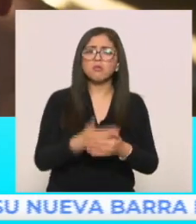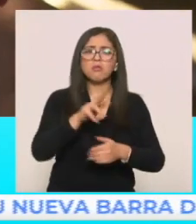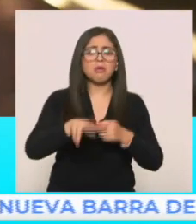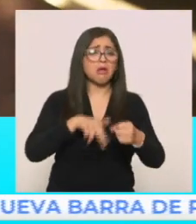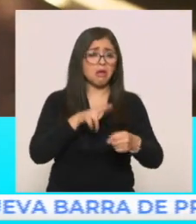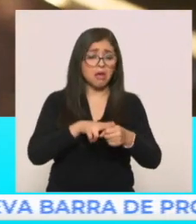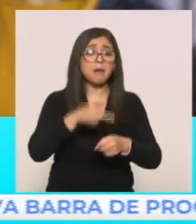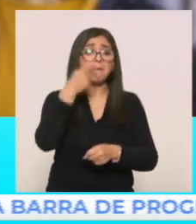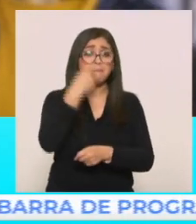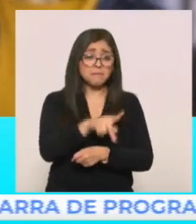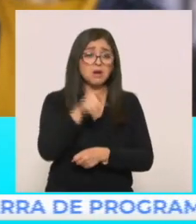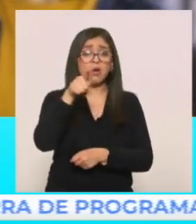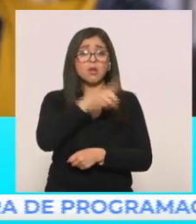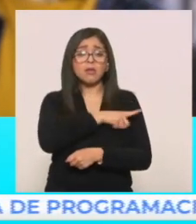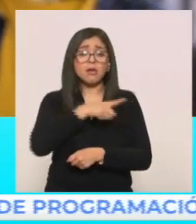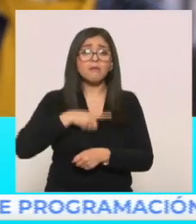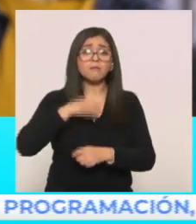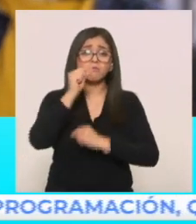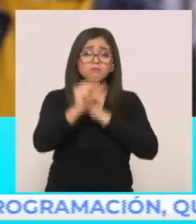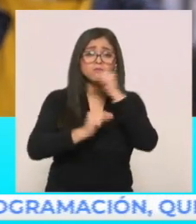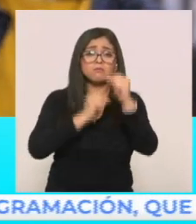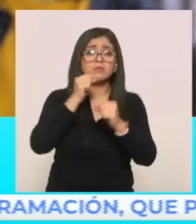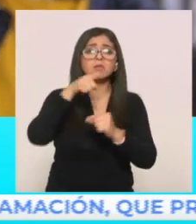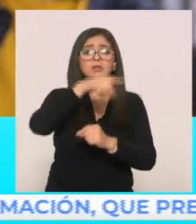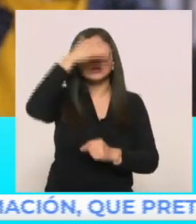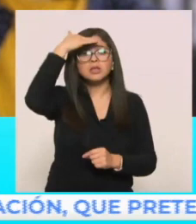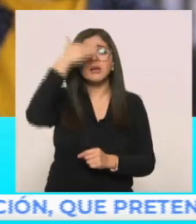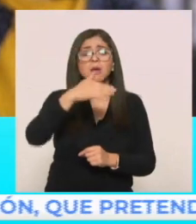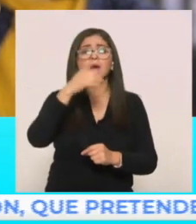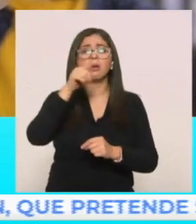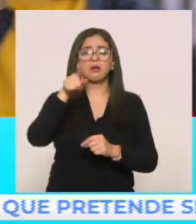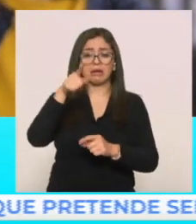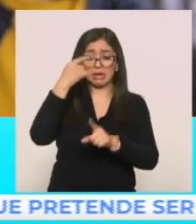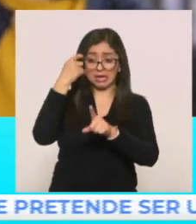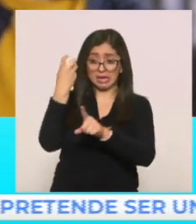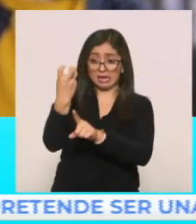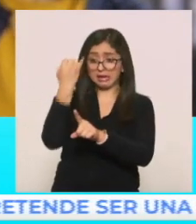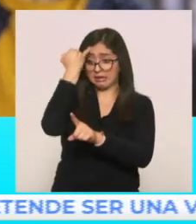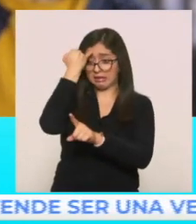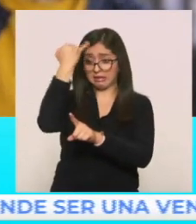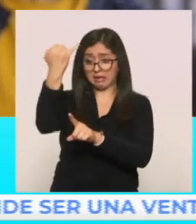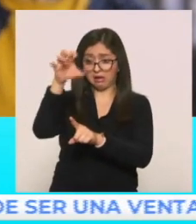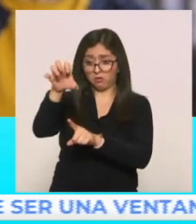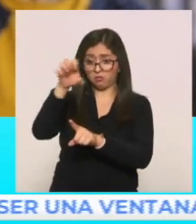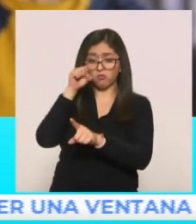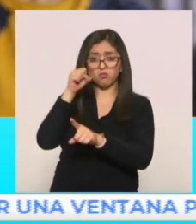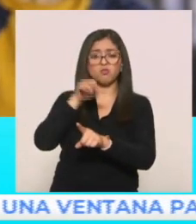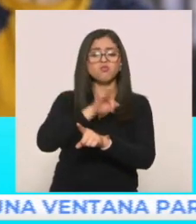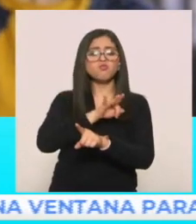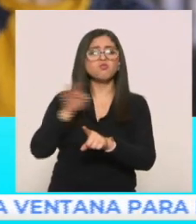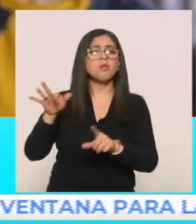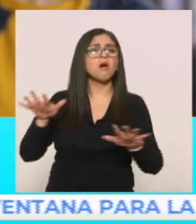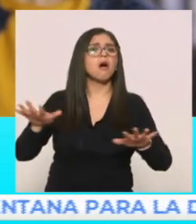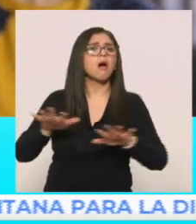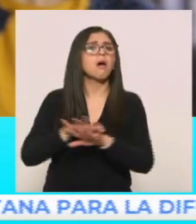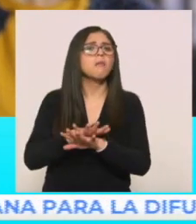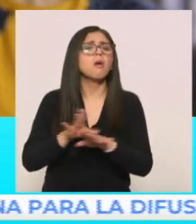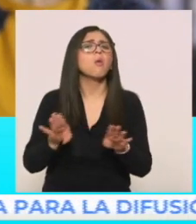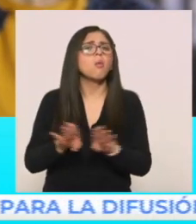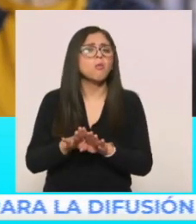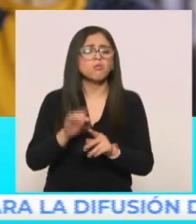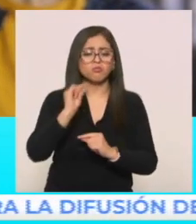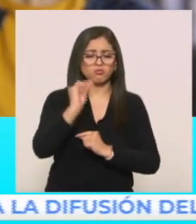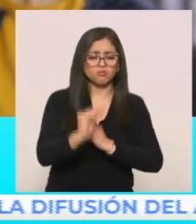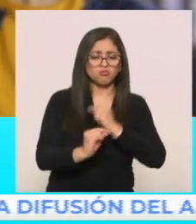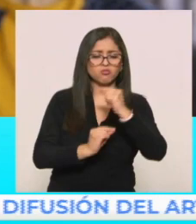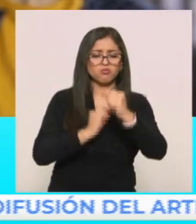hacer notar que eso pues es una idea que la podemos cambiar y que está en cada quien la posibilidad de iniciar procesos